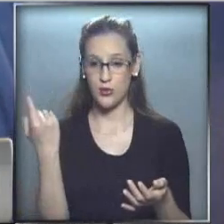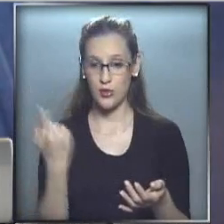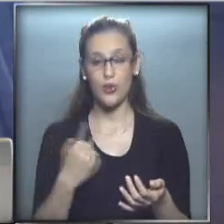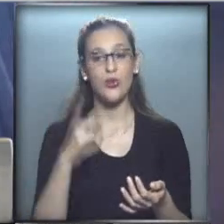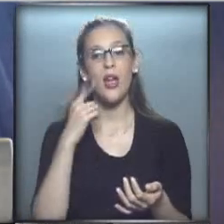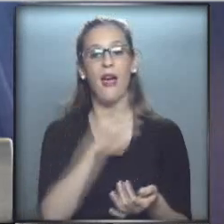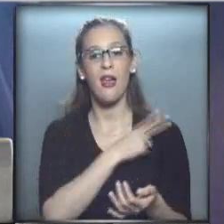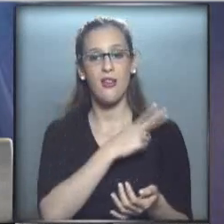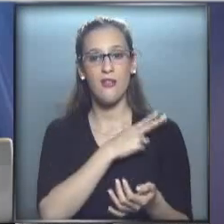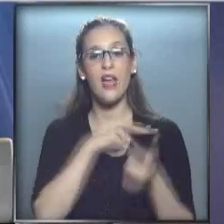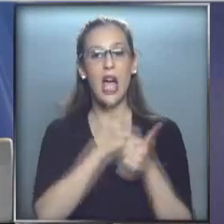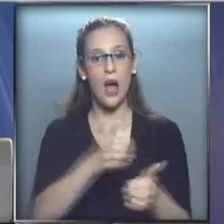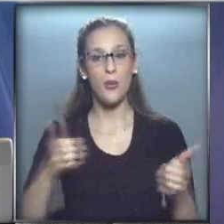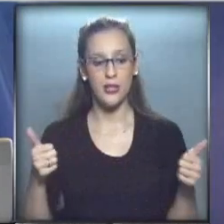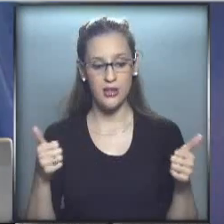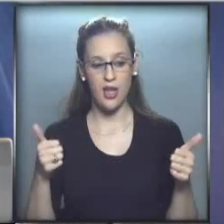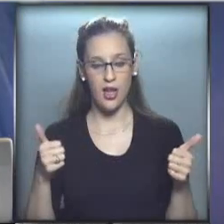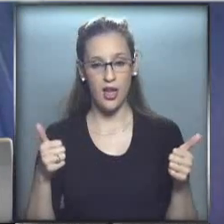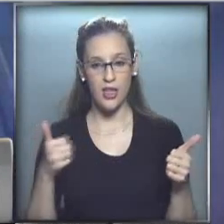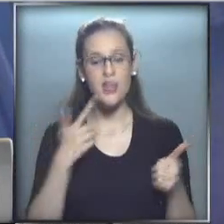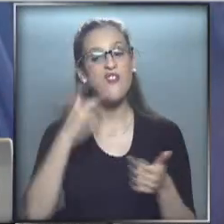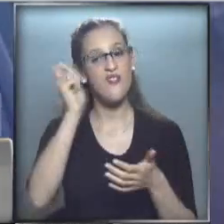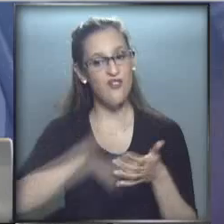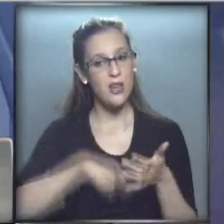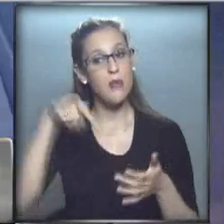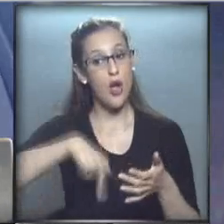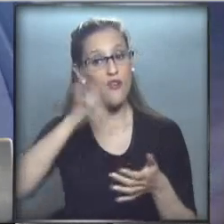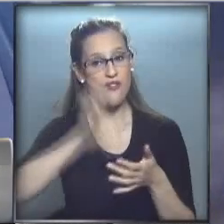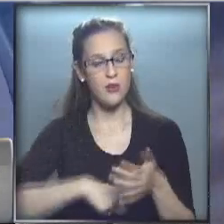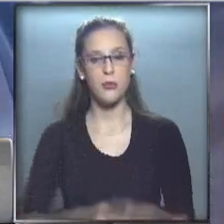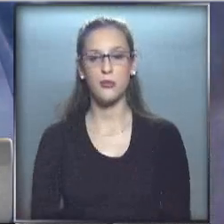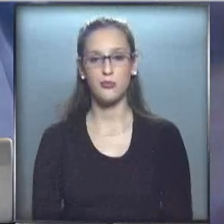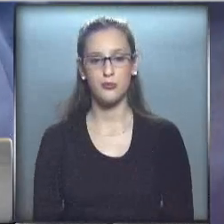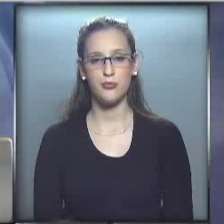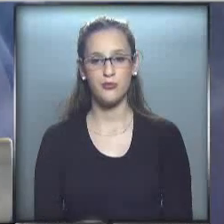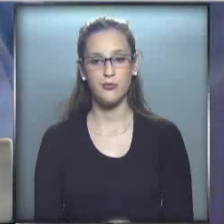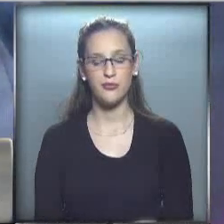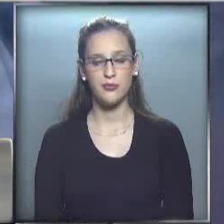de gabinete de ministros nombrado, quienes firman ante mí, doy fe. Ahora sí.